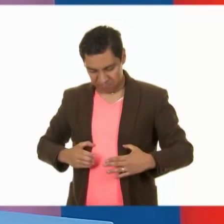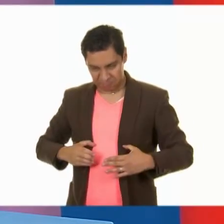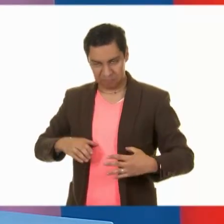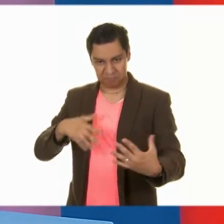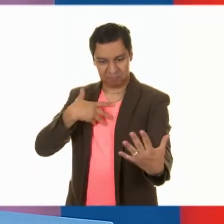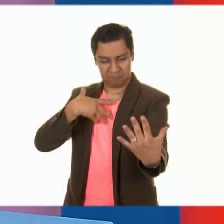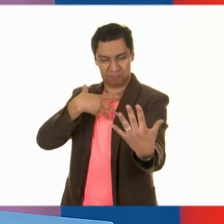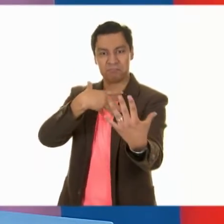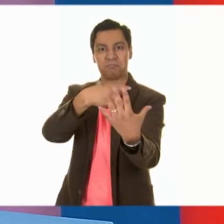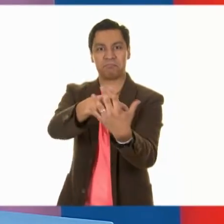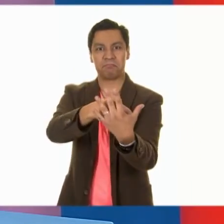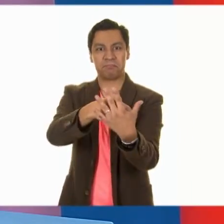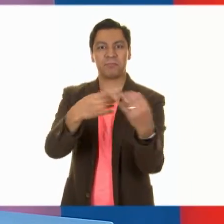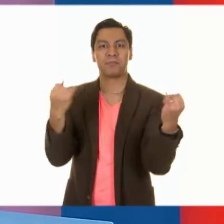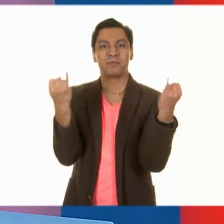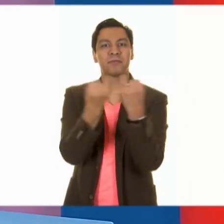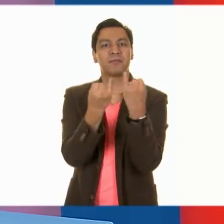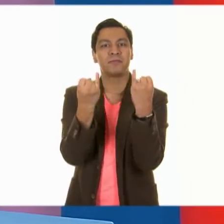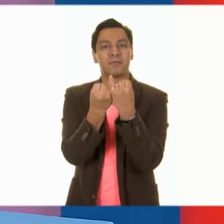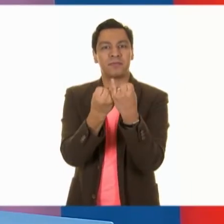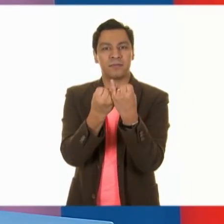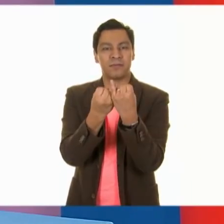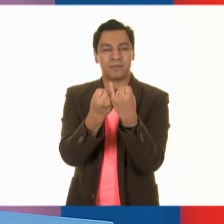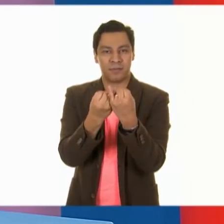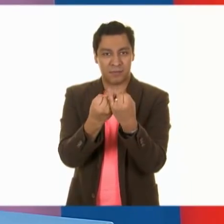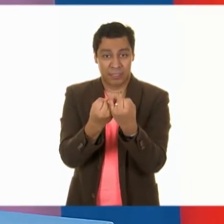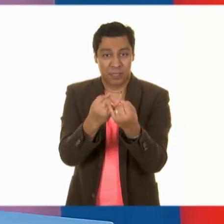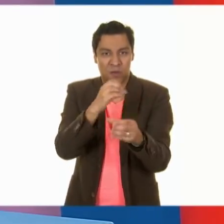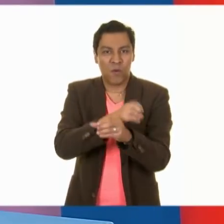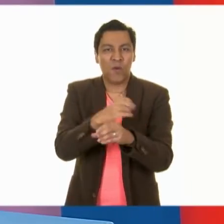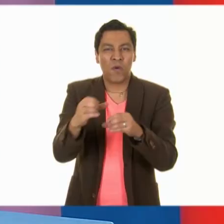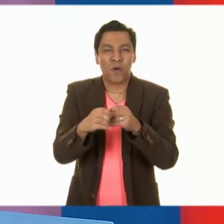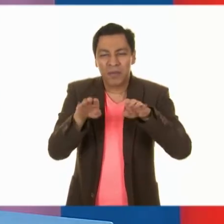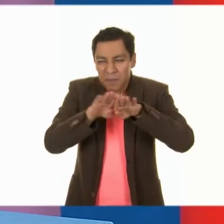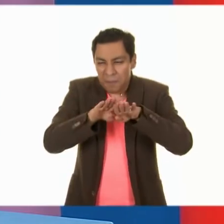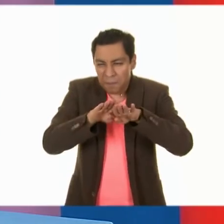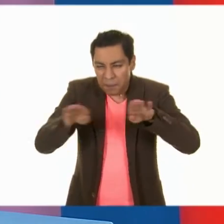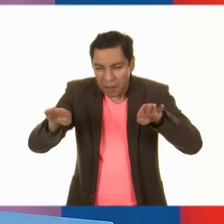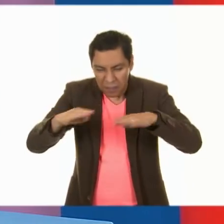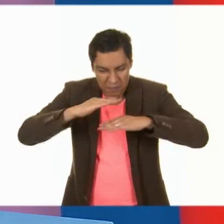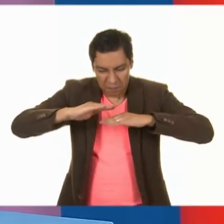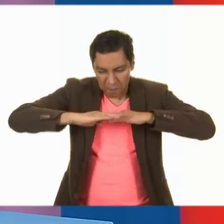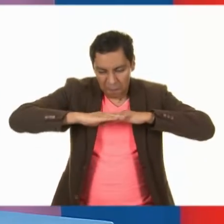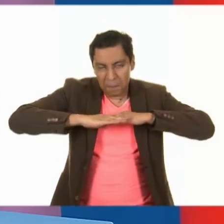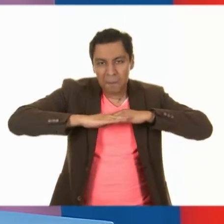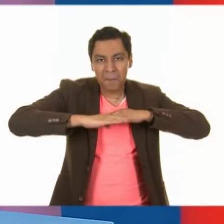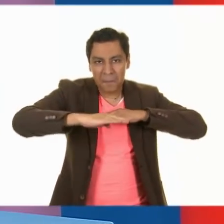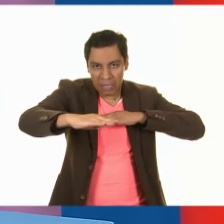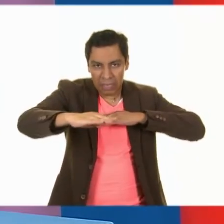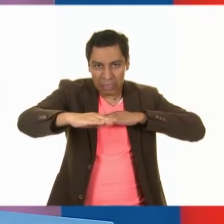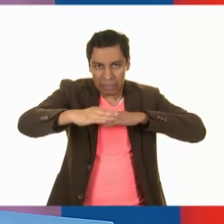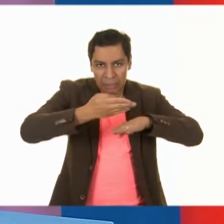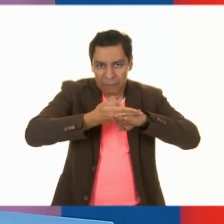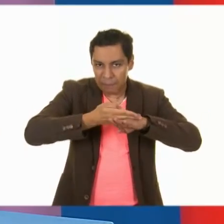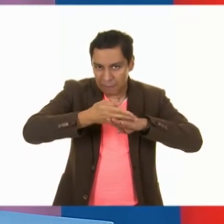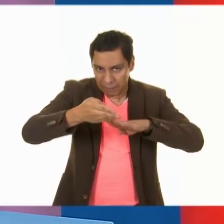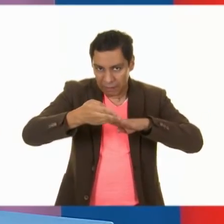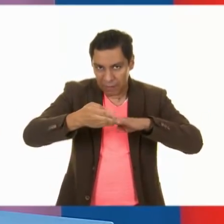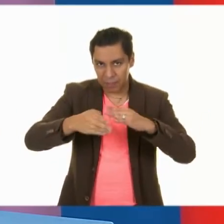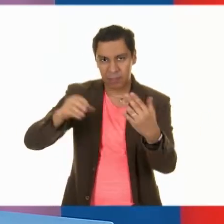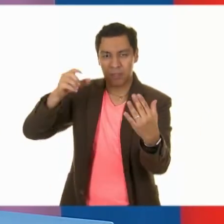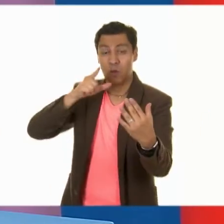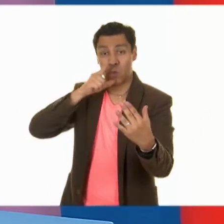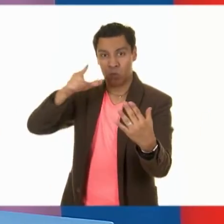las superficies pulidas reflejan de una forma regular la mayor parte de las radiaciones luminosas que les llegan, mientras que las